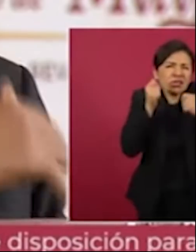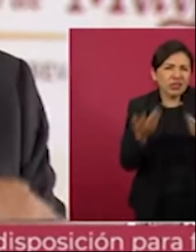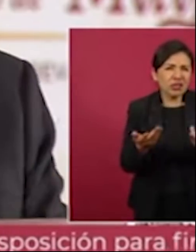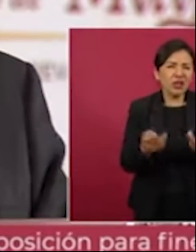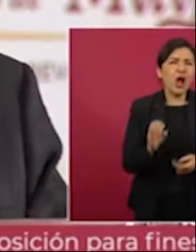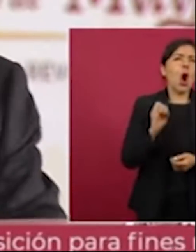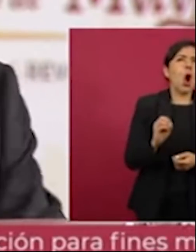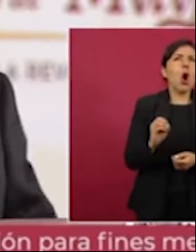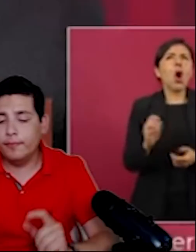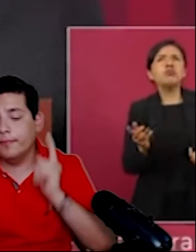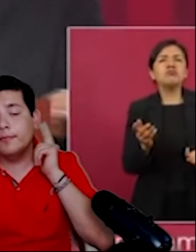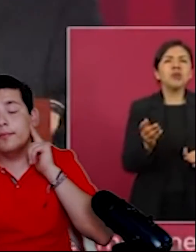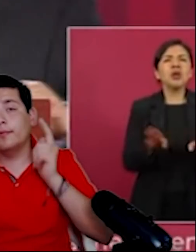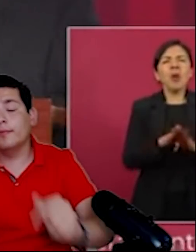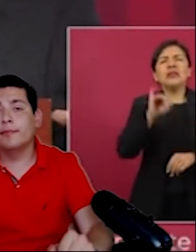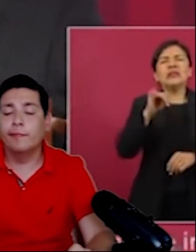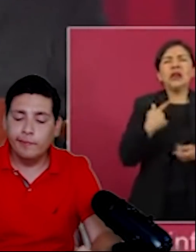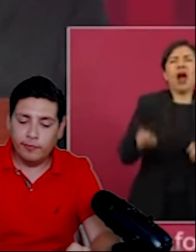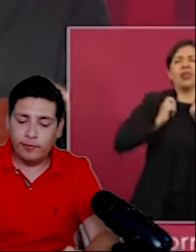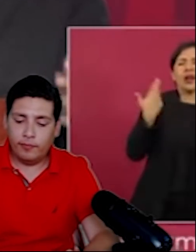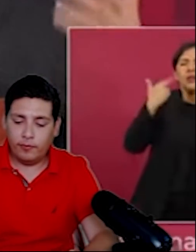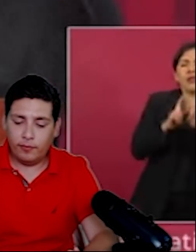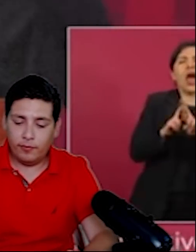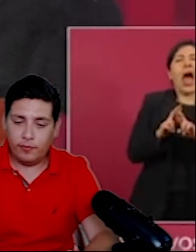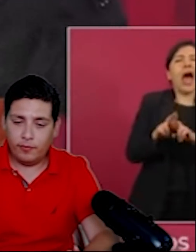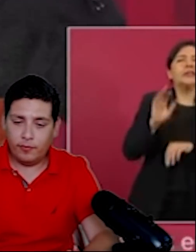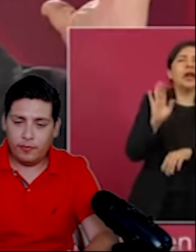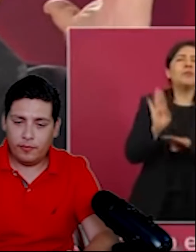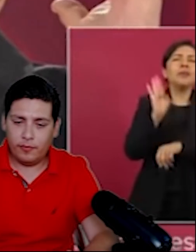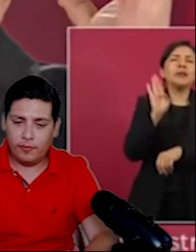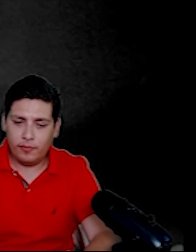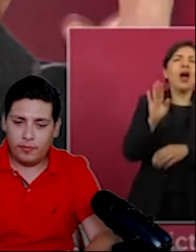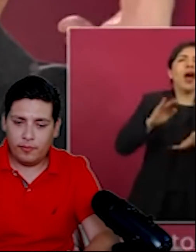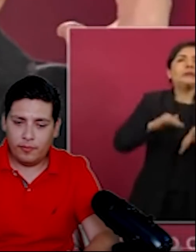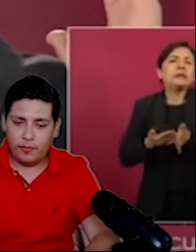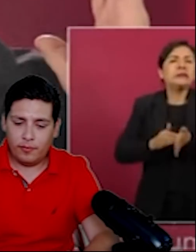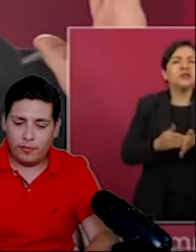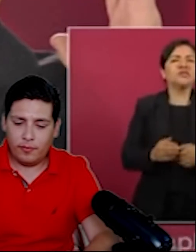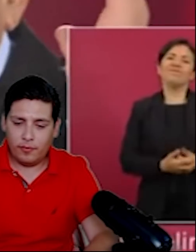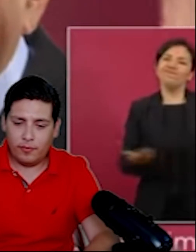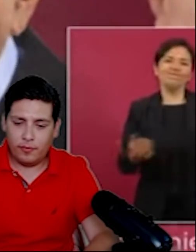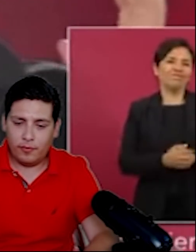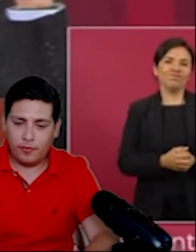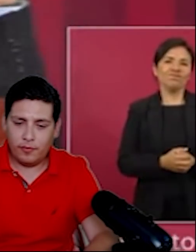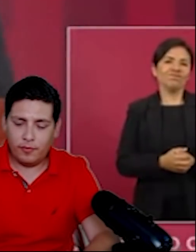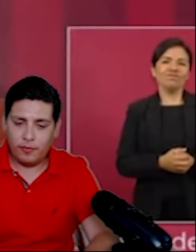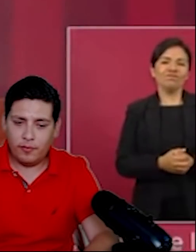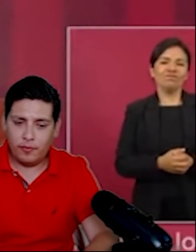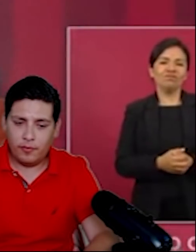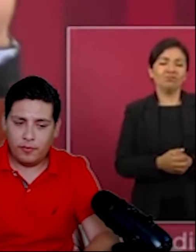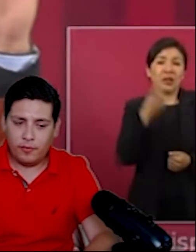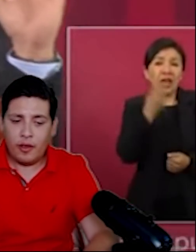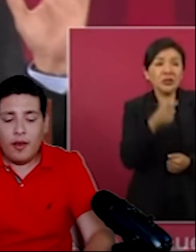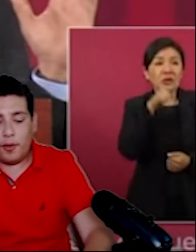o eso nada más lo tienen por encimita, pues contra el cinismo y el cretinismo no